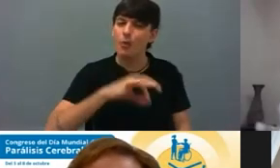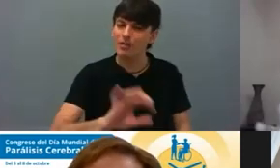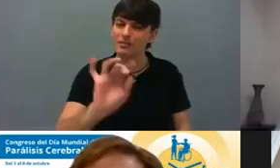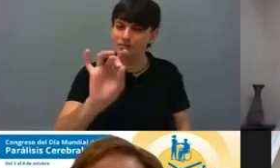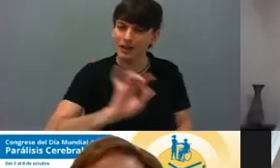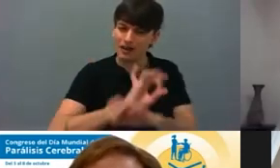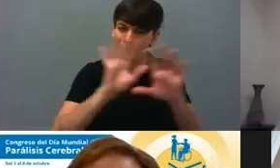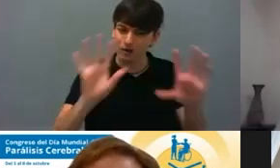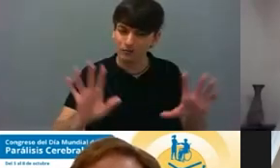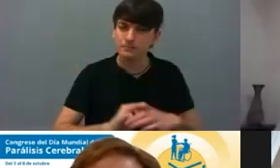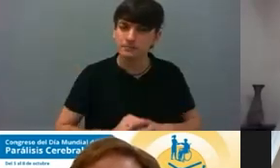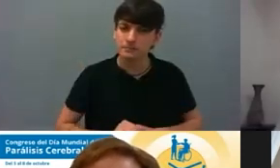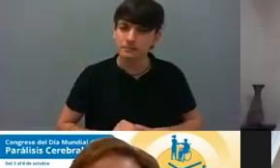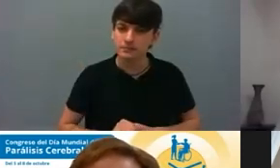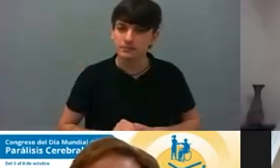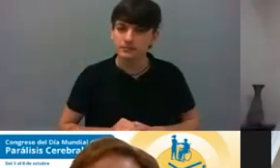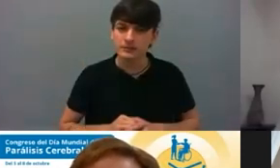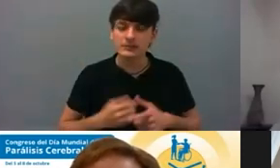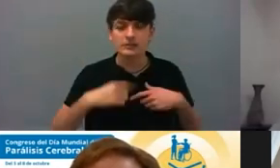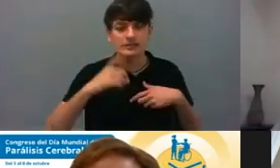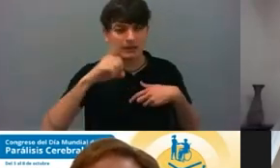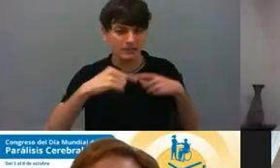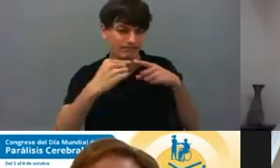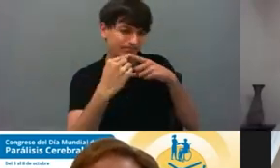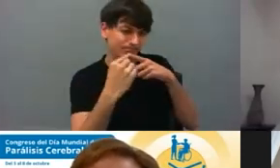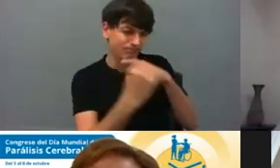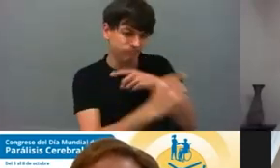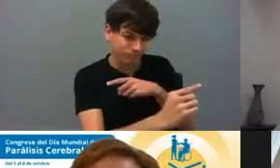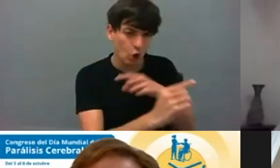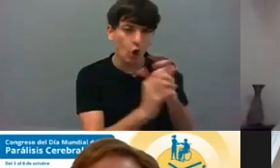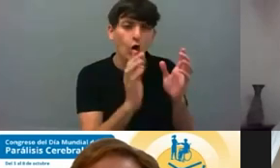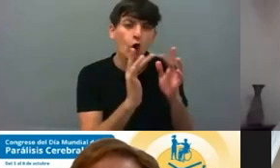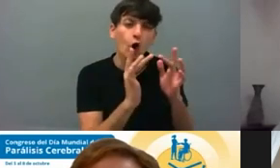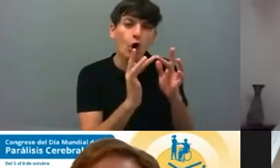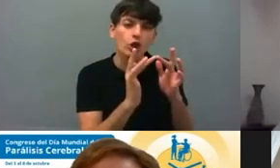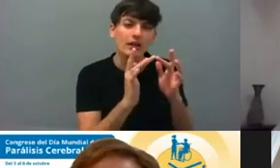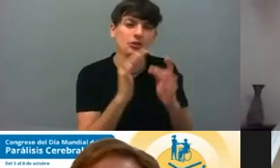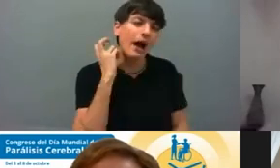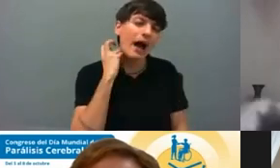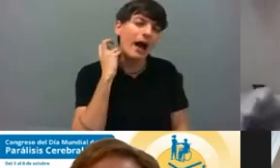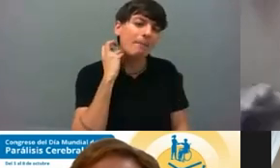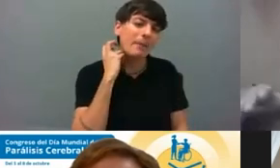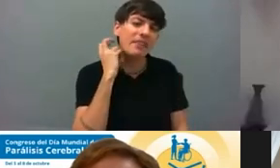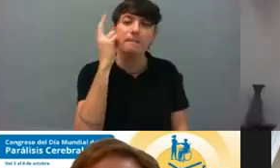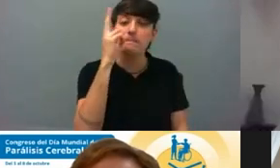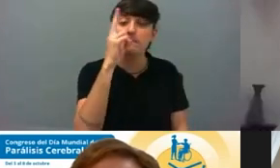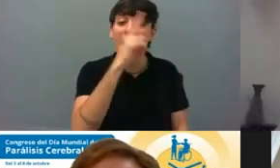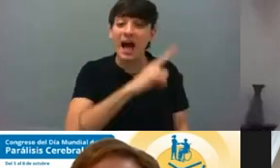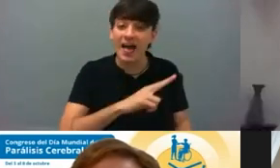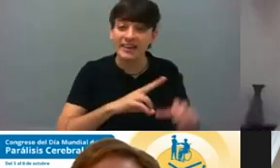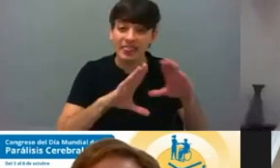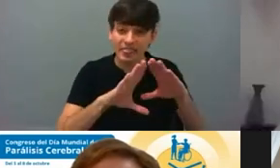entonces te voy a escribir también el contacto de Aspace Madrid, y por supuesto, pues ahora